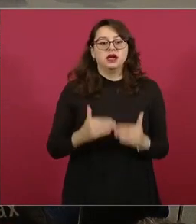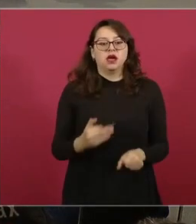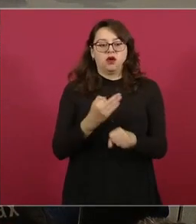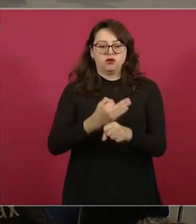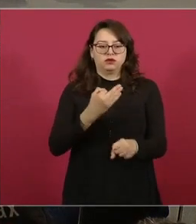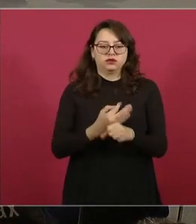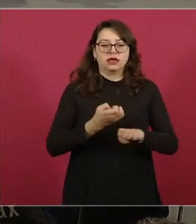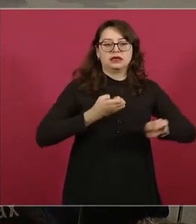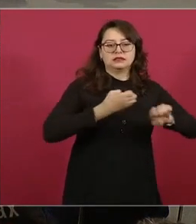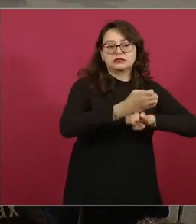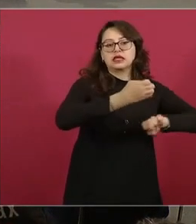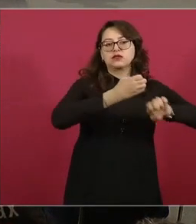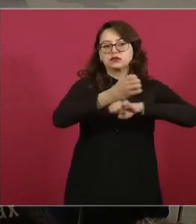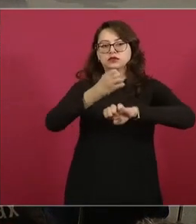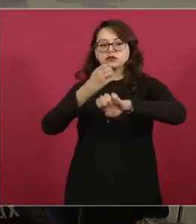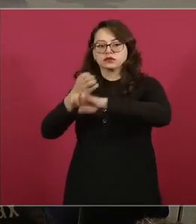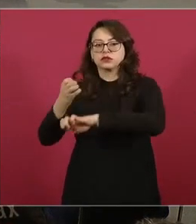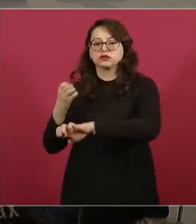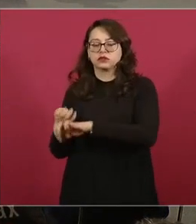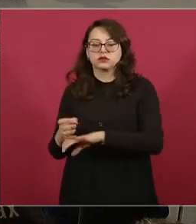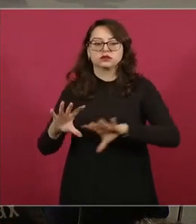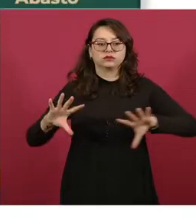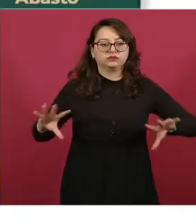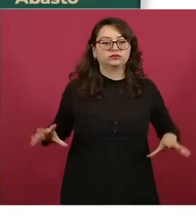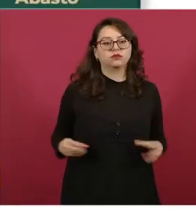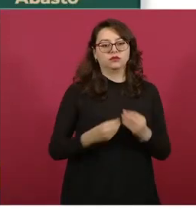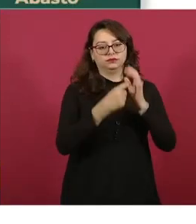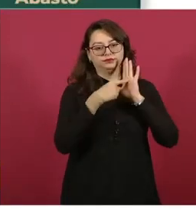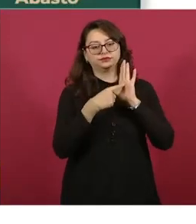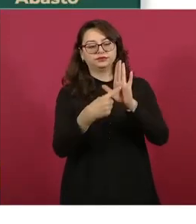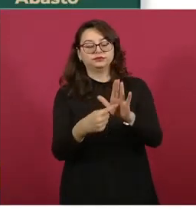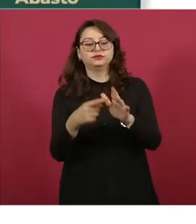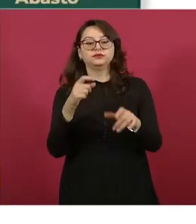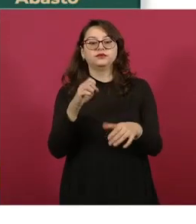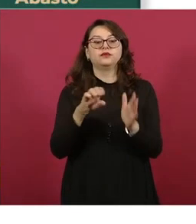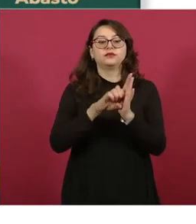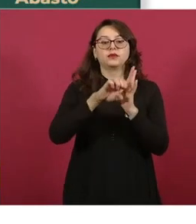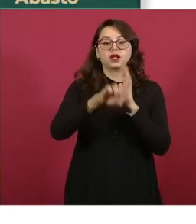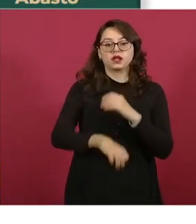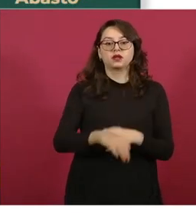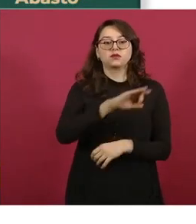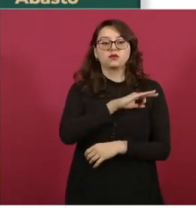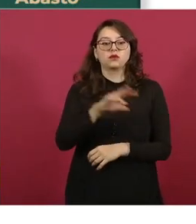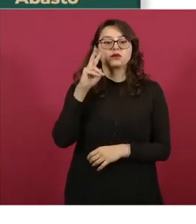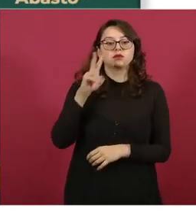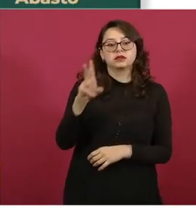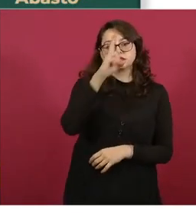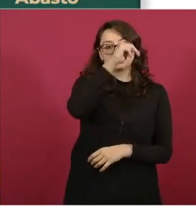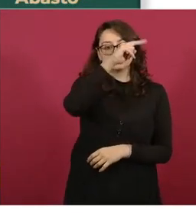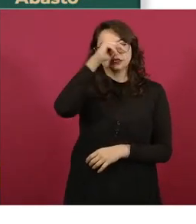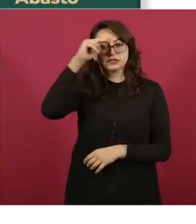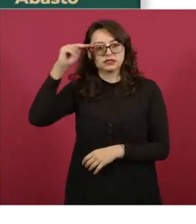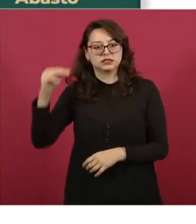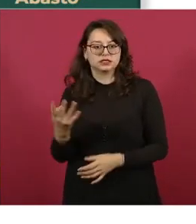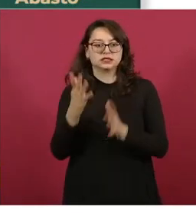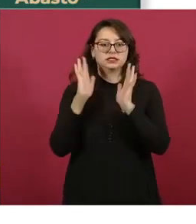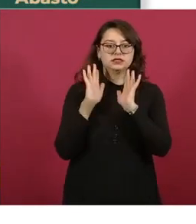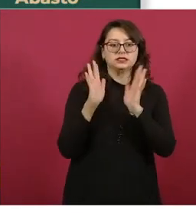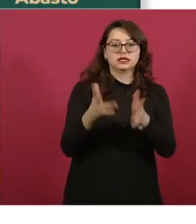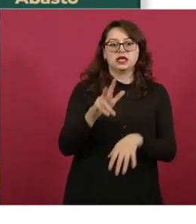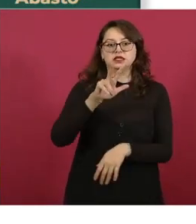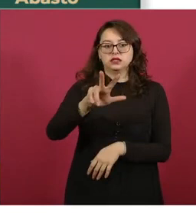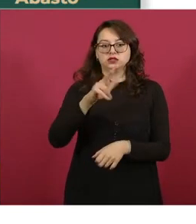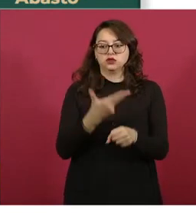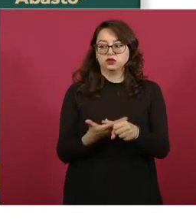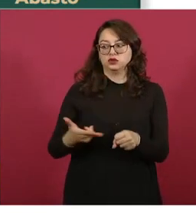estado algunos de estos indicadores. Si podemos poner Nayarit, el SAI ya opera en 18 de los 18 hospitales y 349 centros de